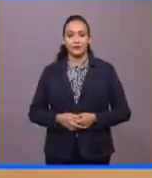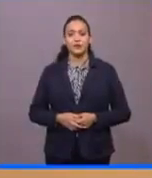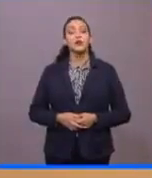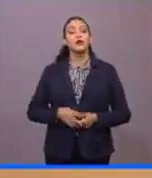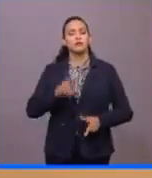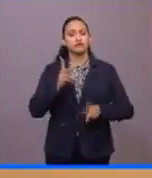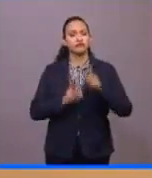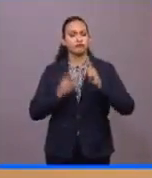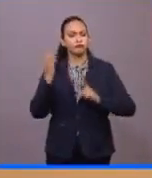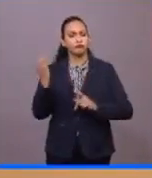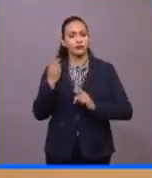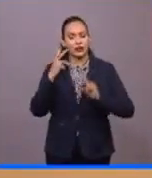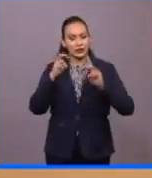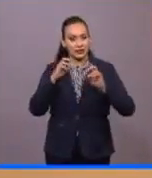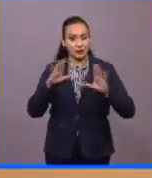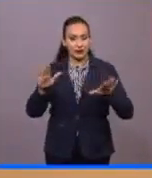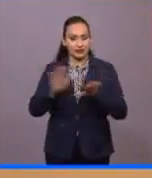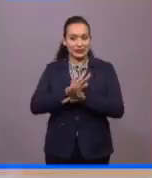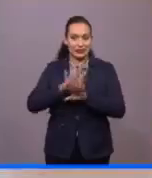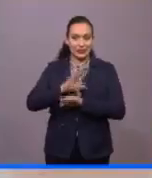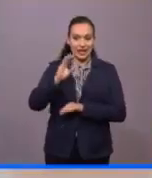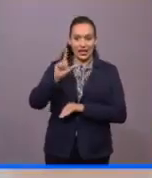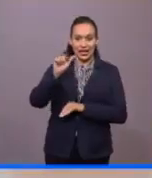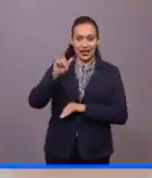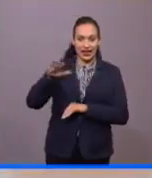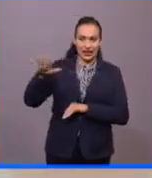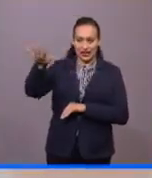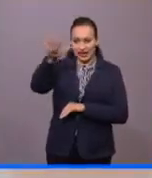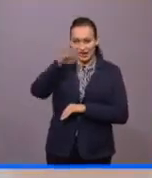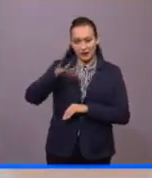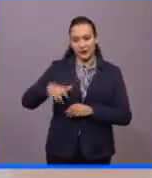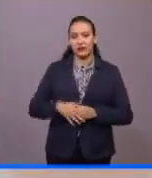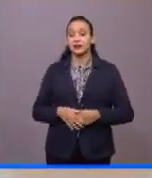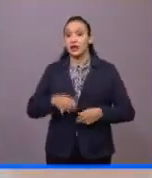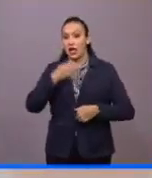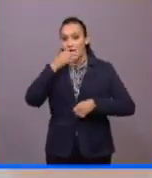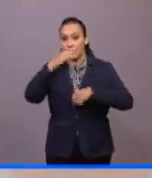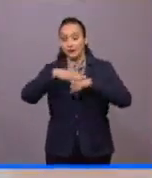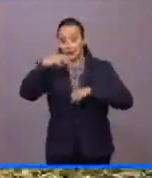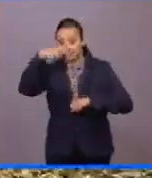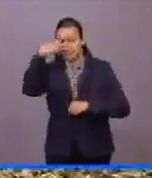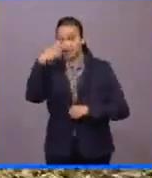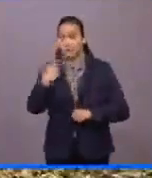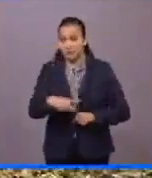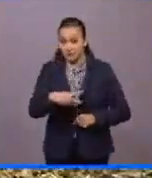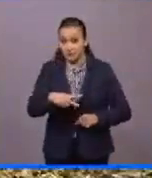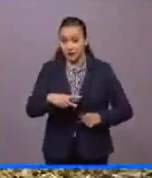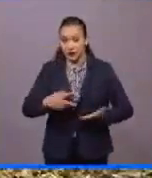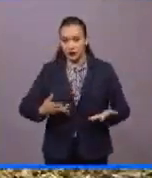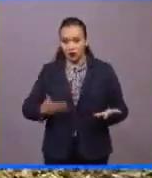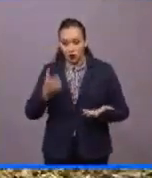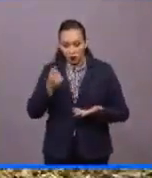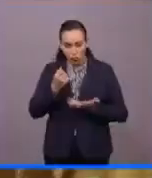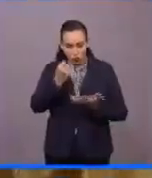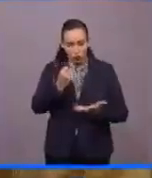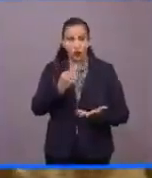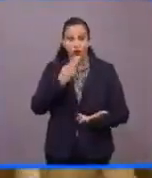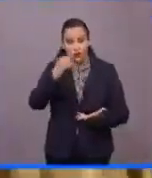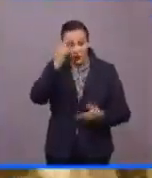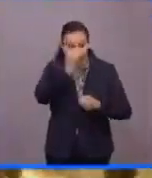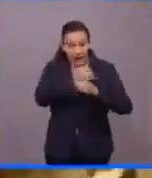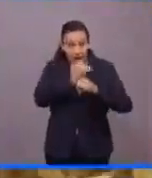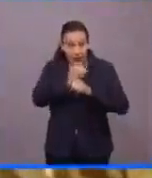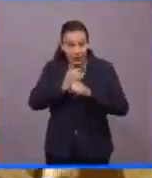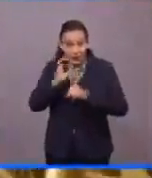Durante el conversatorio sobre cambio climático y justicia ambiental se advirtió que en México no se destinan recursos para investigar